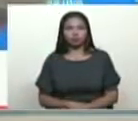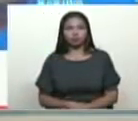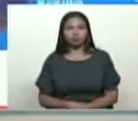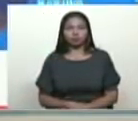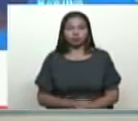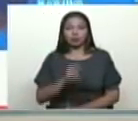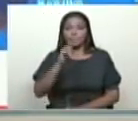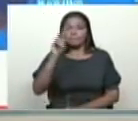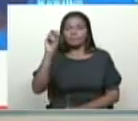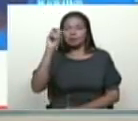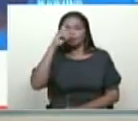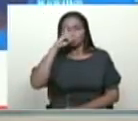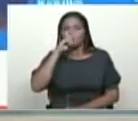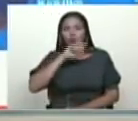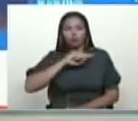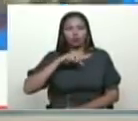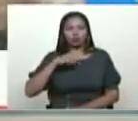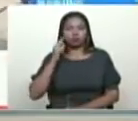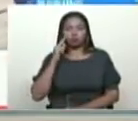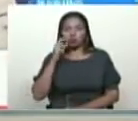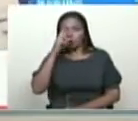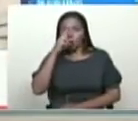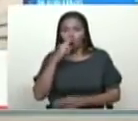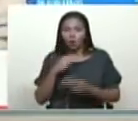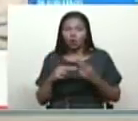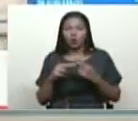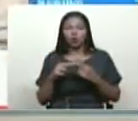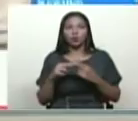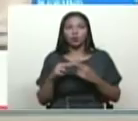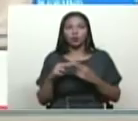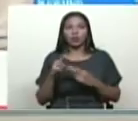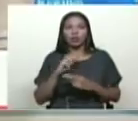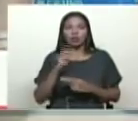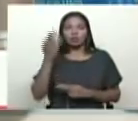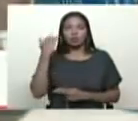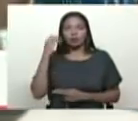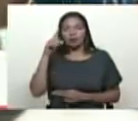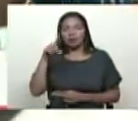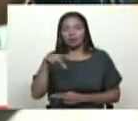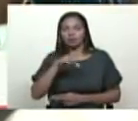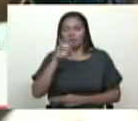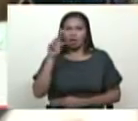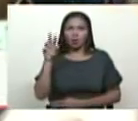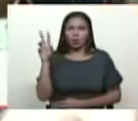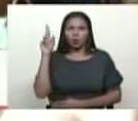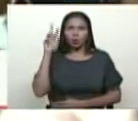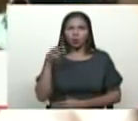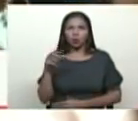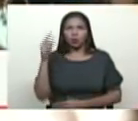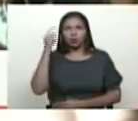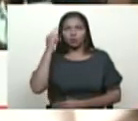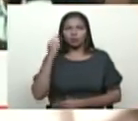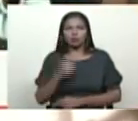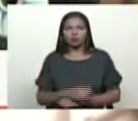20 años estamos nosotros conmemorando en el pasar de todos estos días.